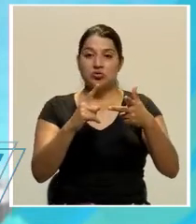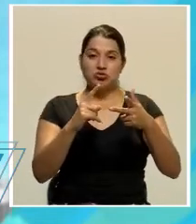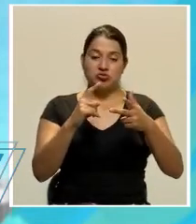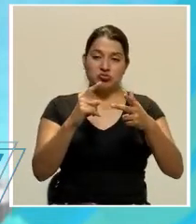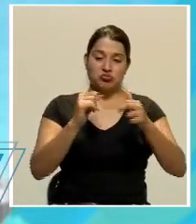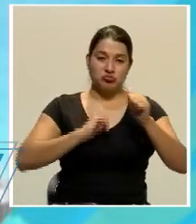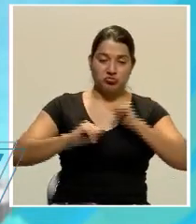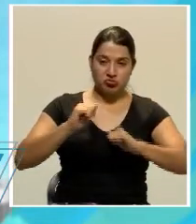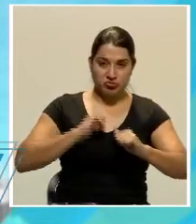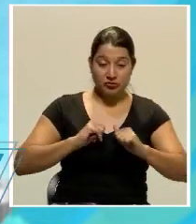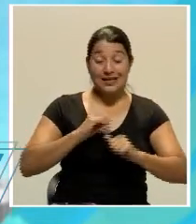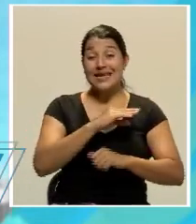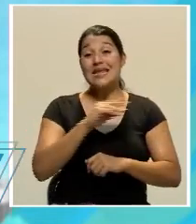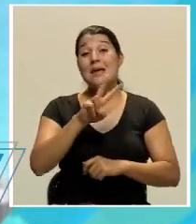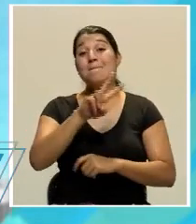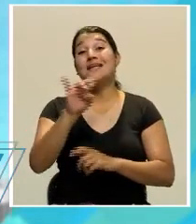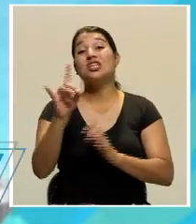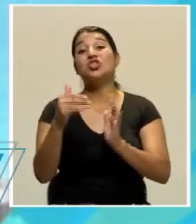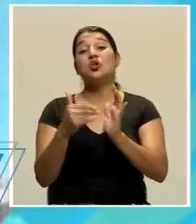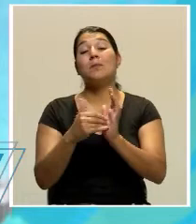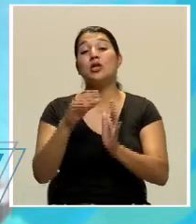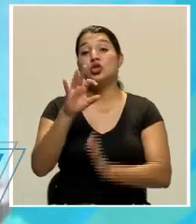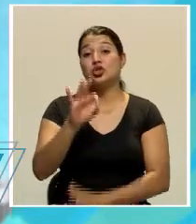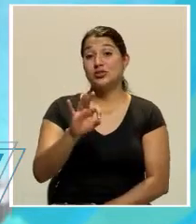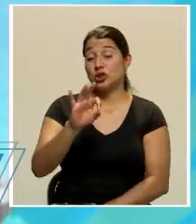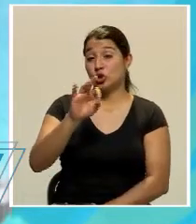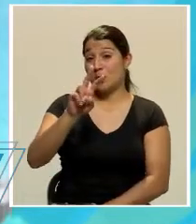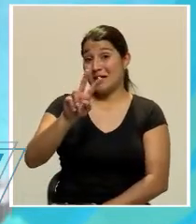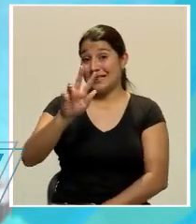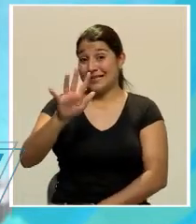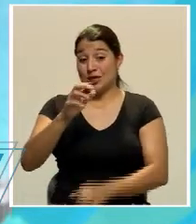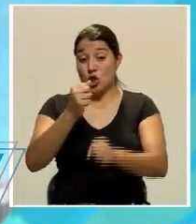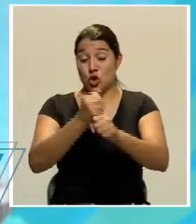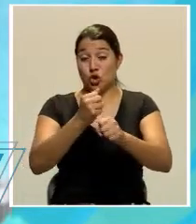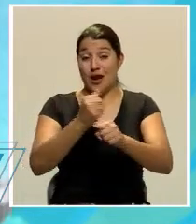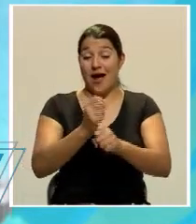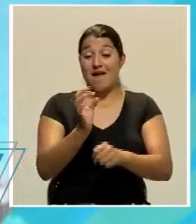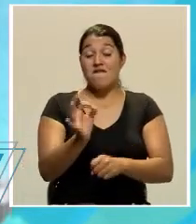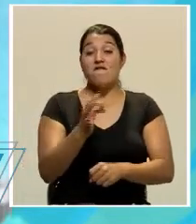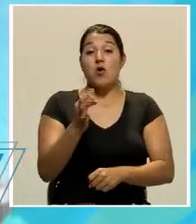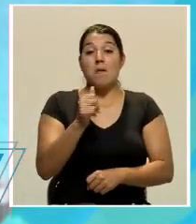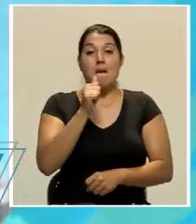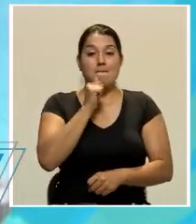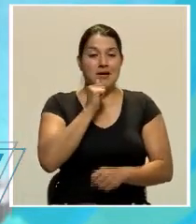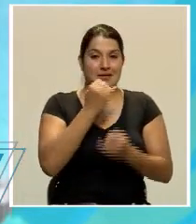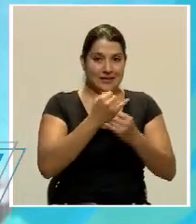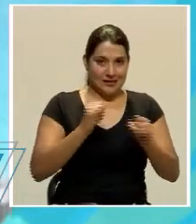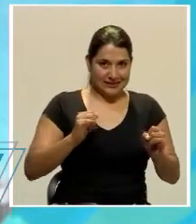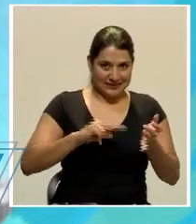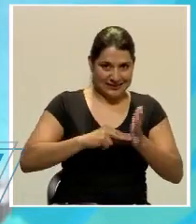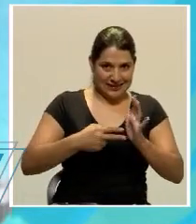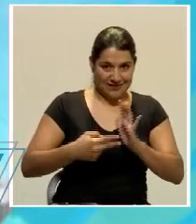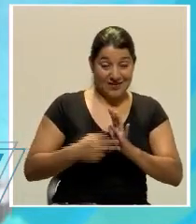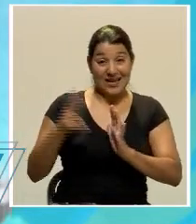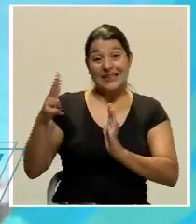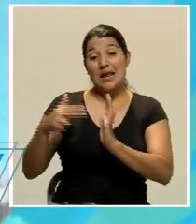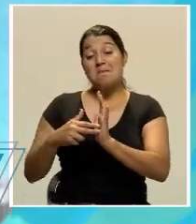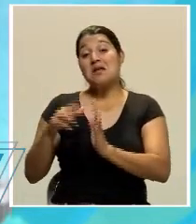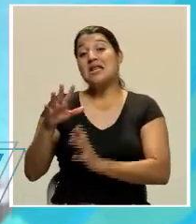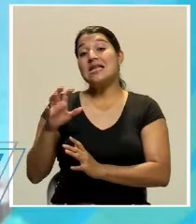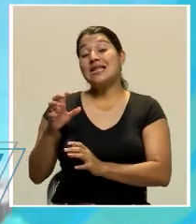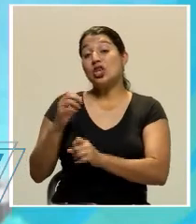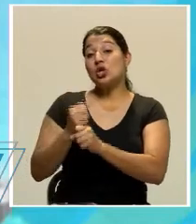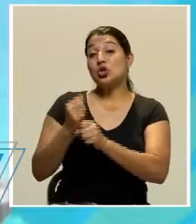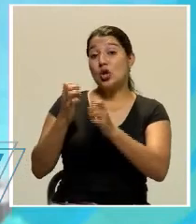cuales 28.925 laboran en el sector privado independiente, es decir, que 3.500 y pico